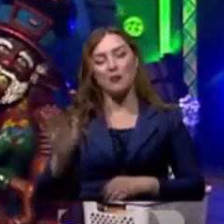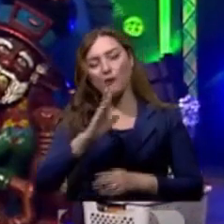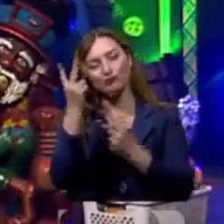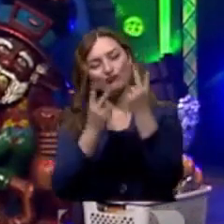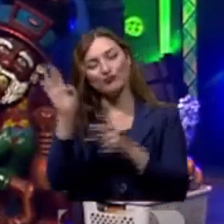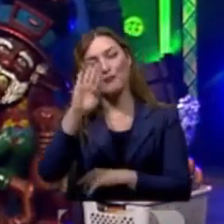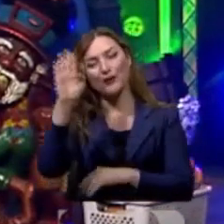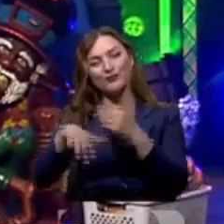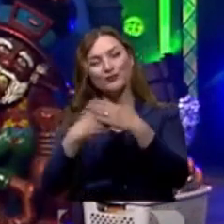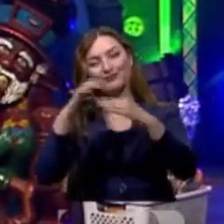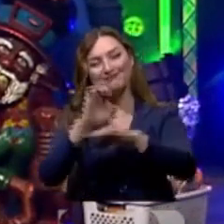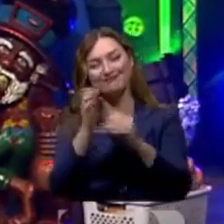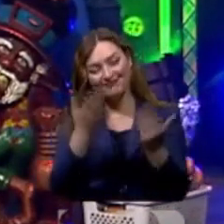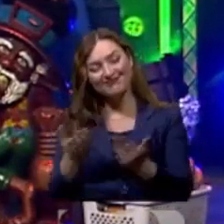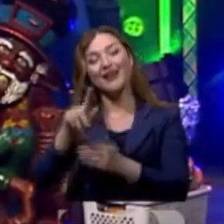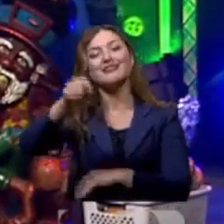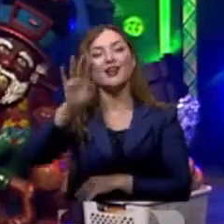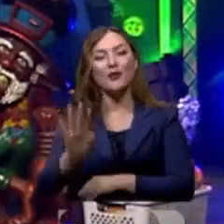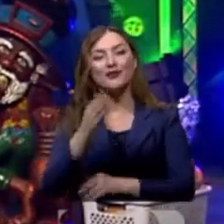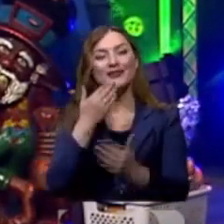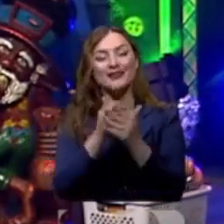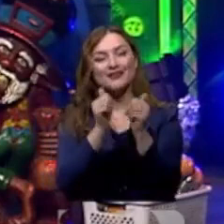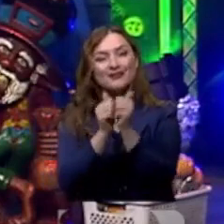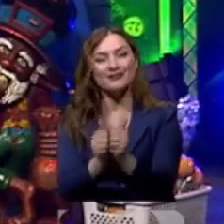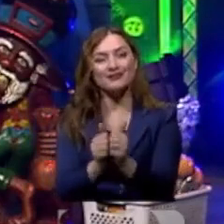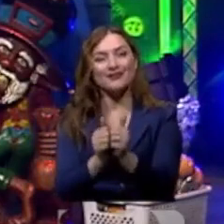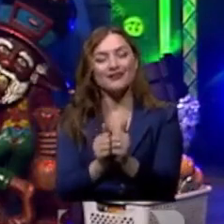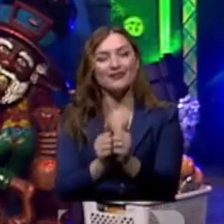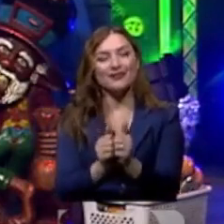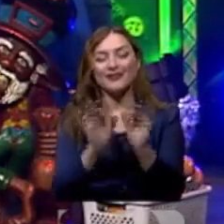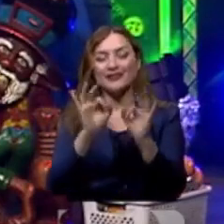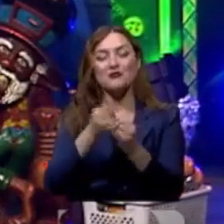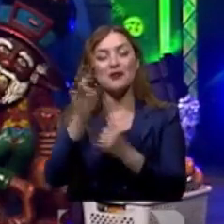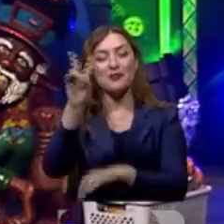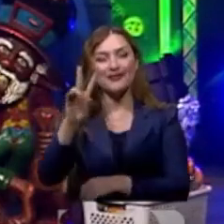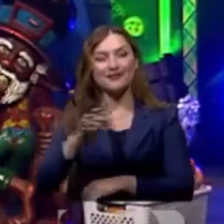Vamos a recorrer el Ecuador. Siempre bienvenidos a Gente del Amazonas. Gracias por acompañarnos y que tengan un lindo viernes. Esto para el señor productor.